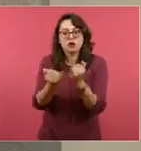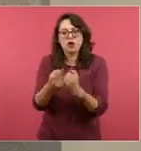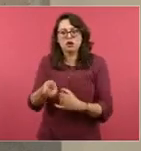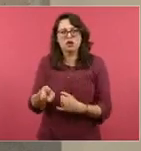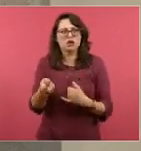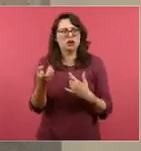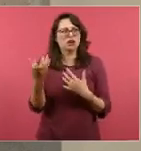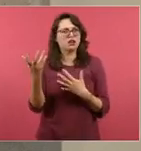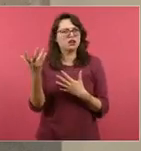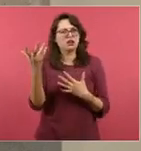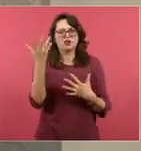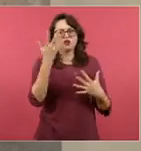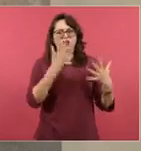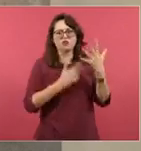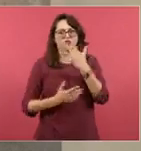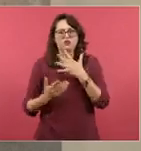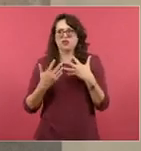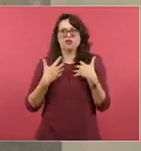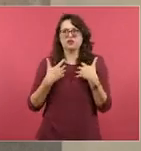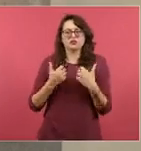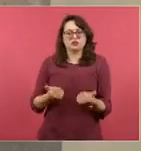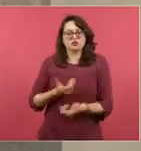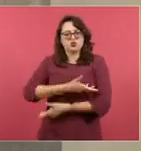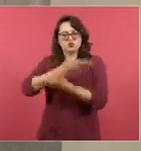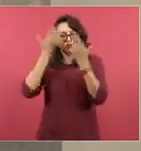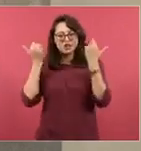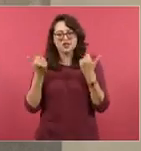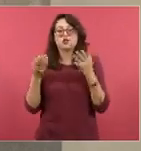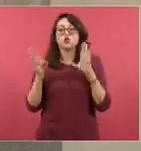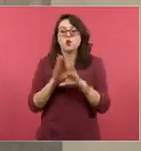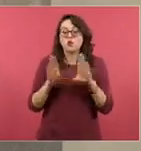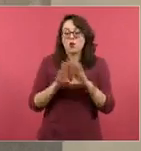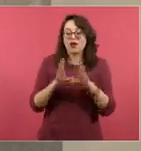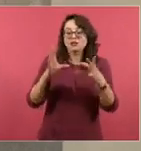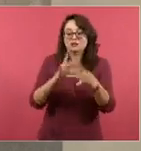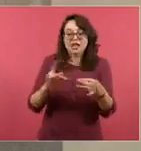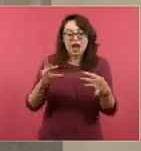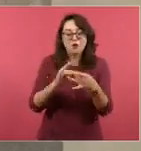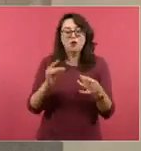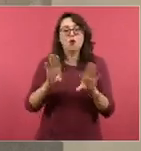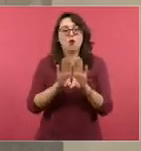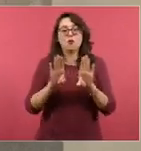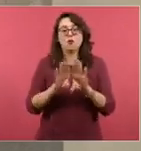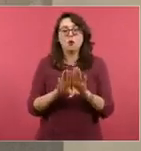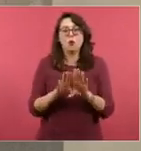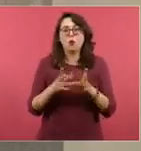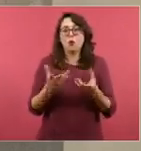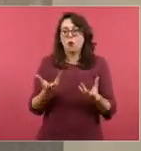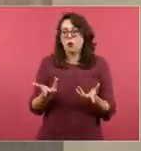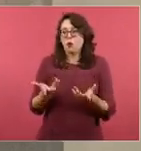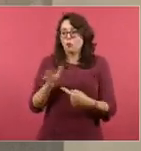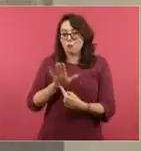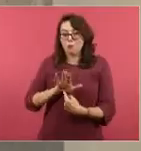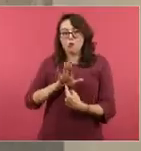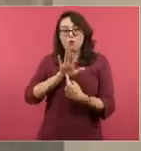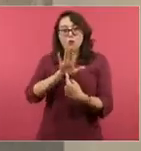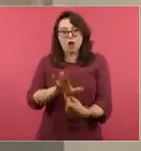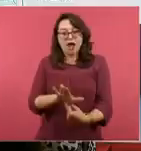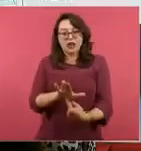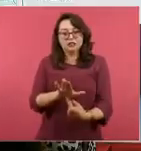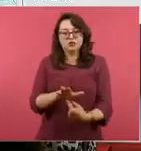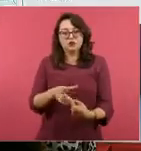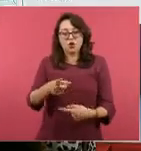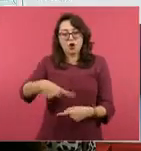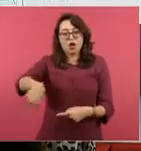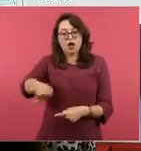esos números? ¿Cómo pasamos de una relación a otra? ¿Cómo lo pasamos de una presentación en forma de fracción a